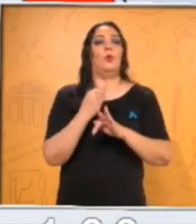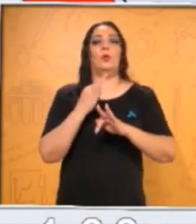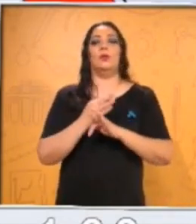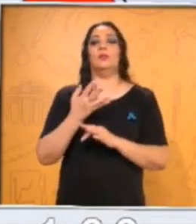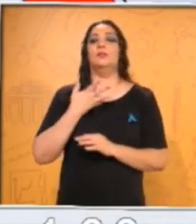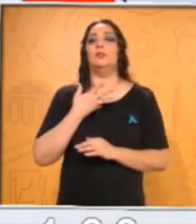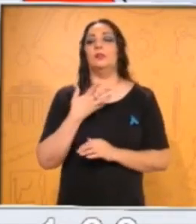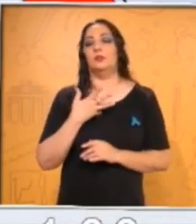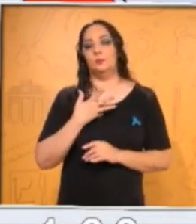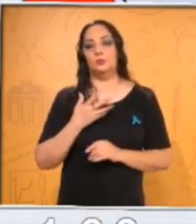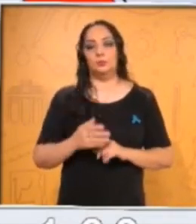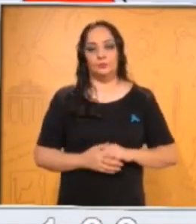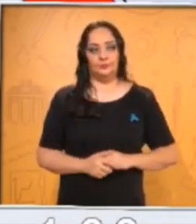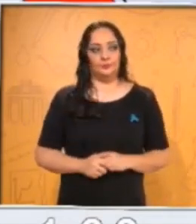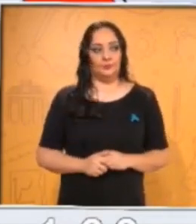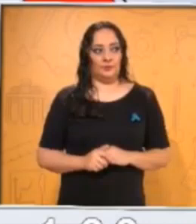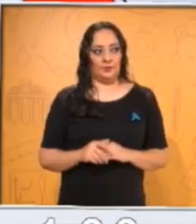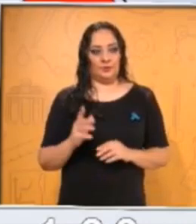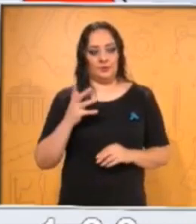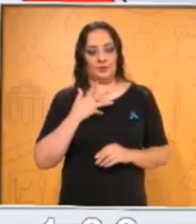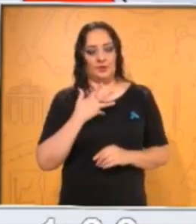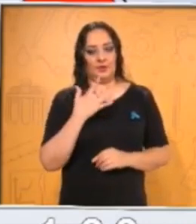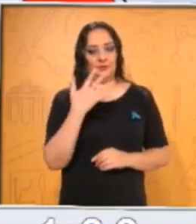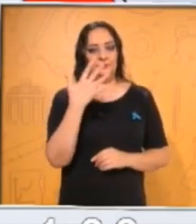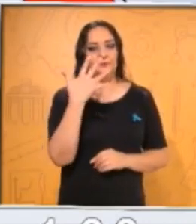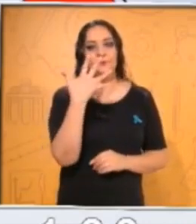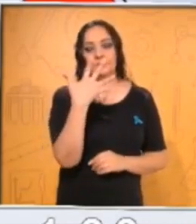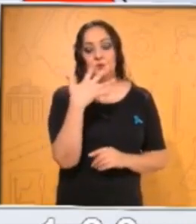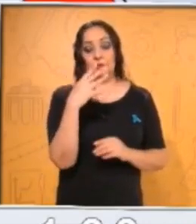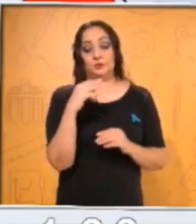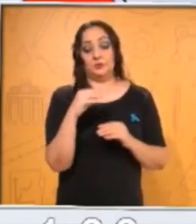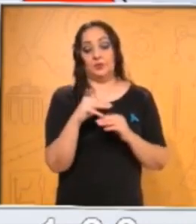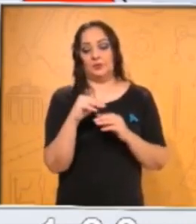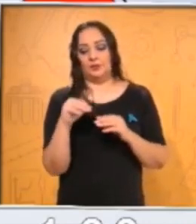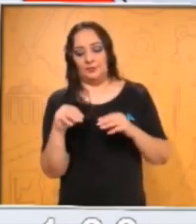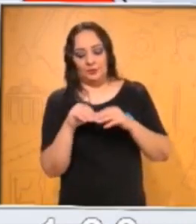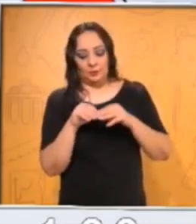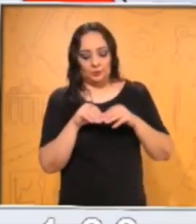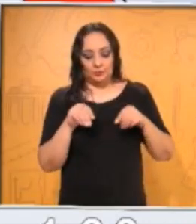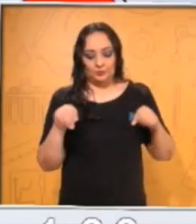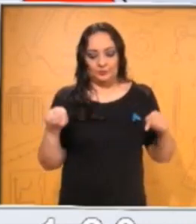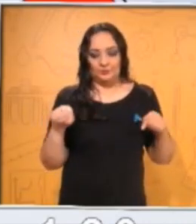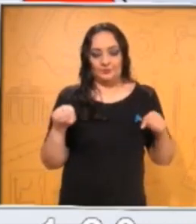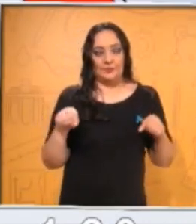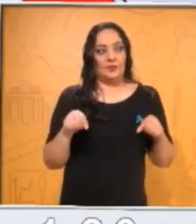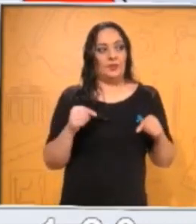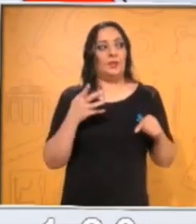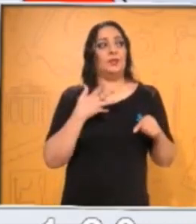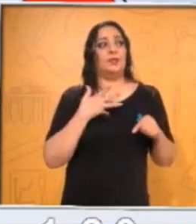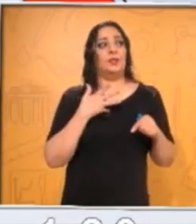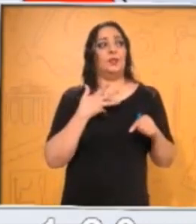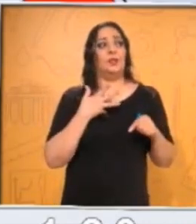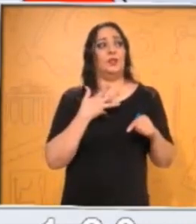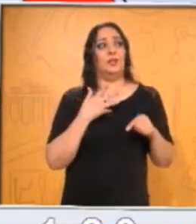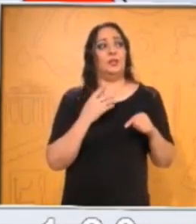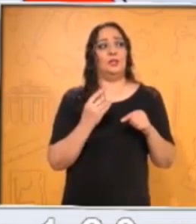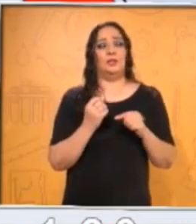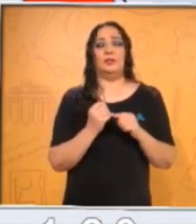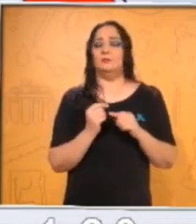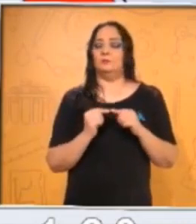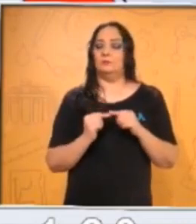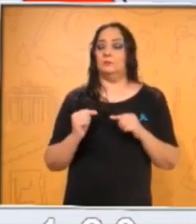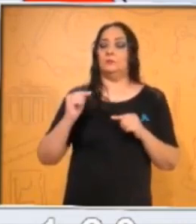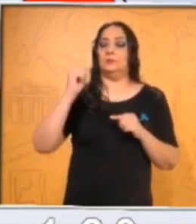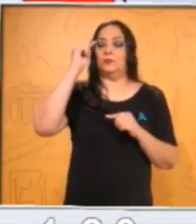aquí mide 5 centímetros de base y este de aquí mide